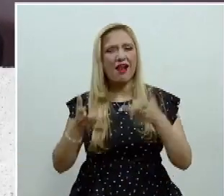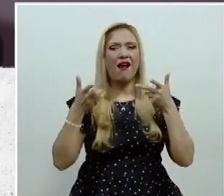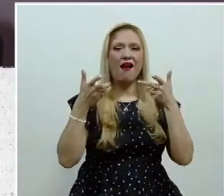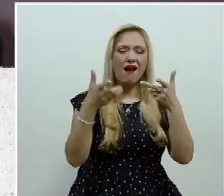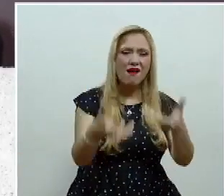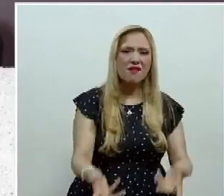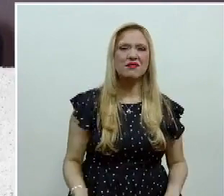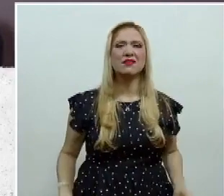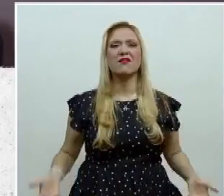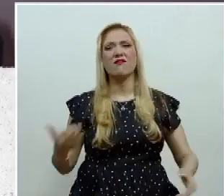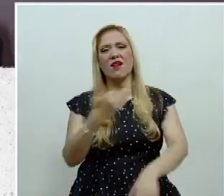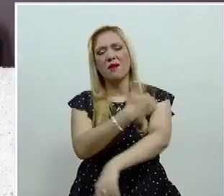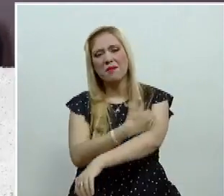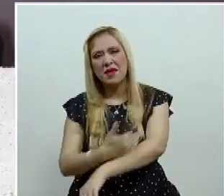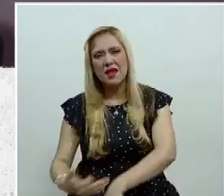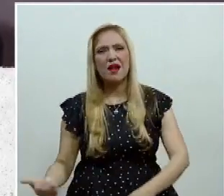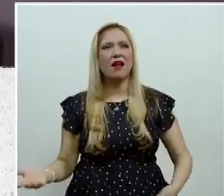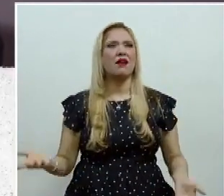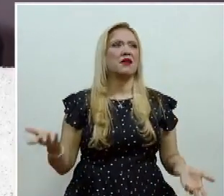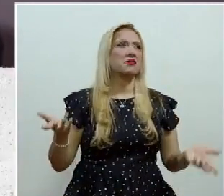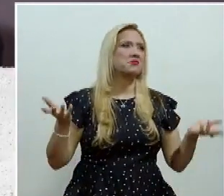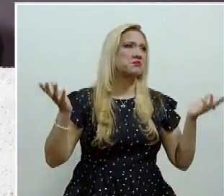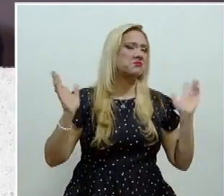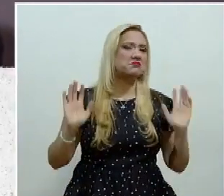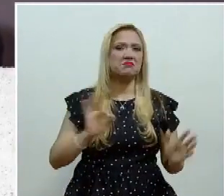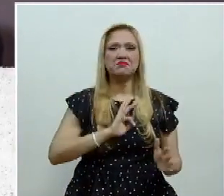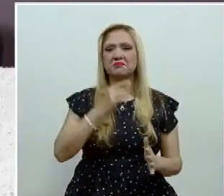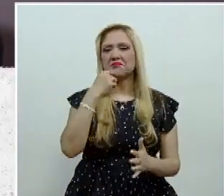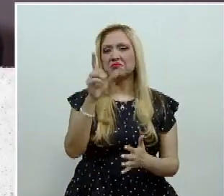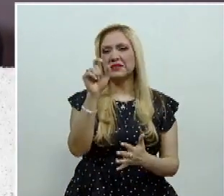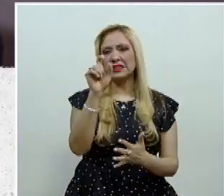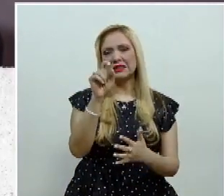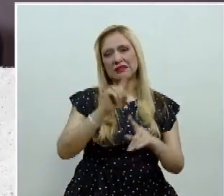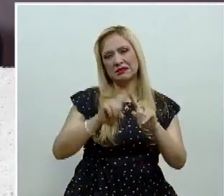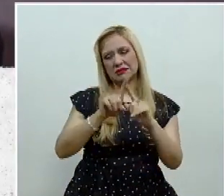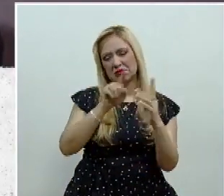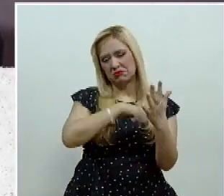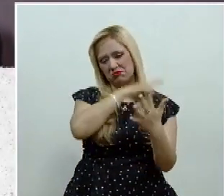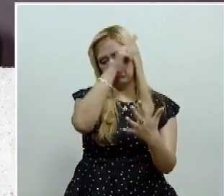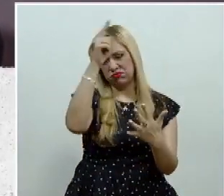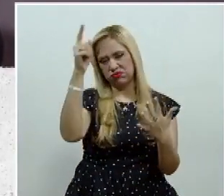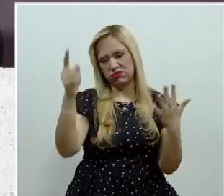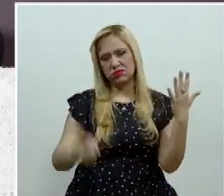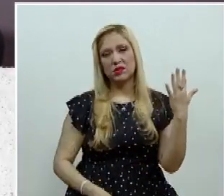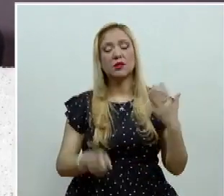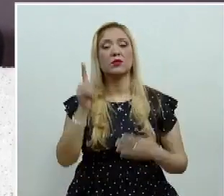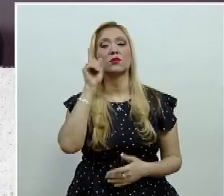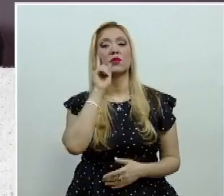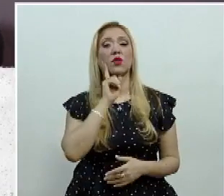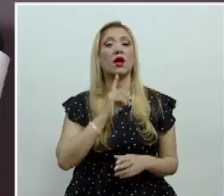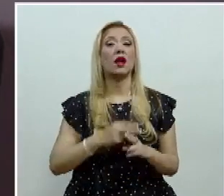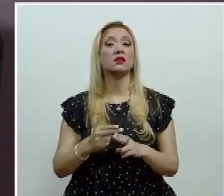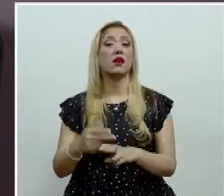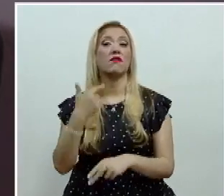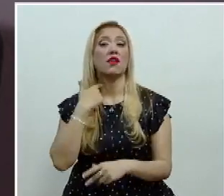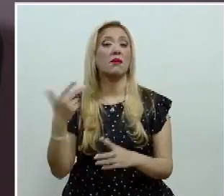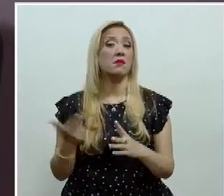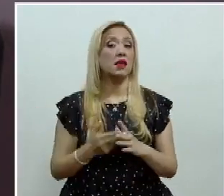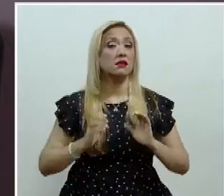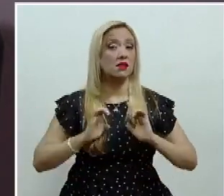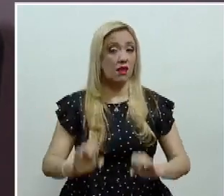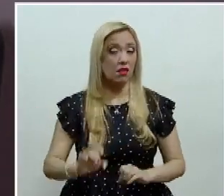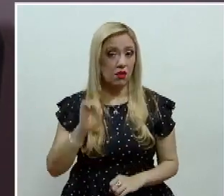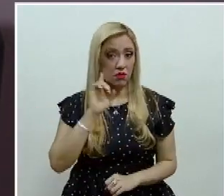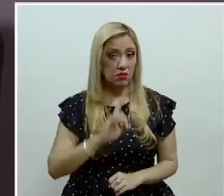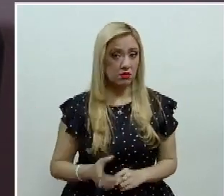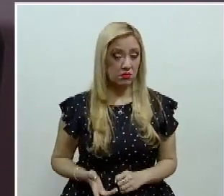¿Qué tipo de violencias? Ahorita te puedo recitar 20 tipos de violencias que vivimos las mujeres hasta que llegamos al feminicidio. Esto lo